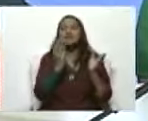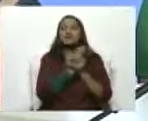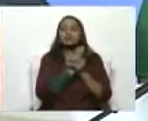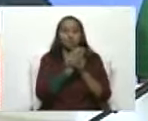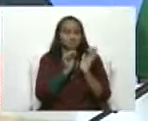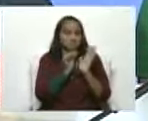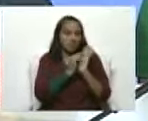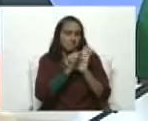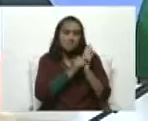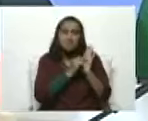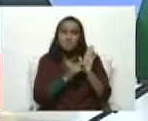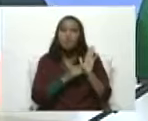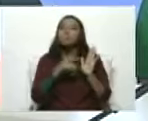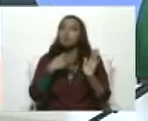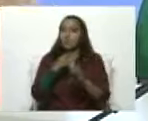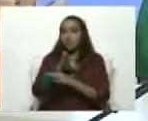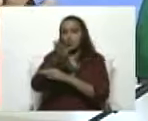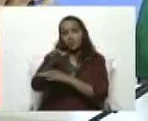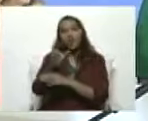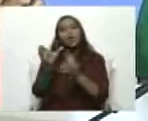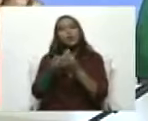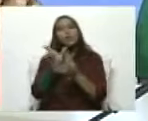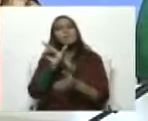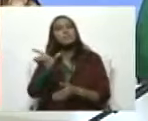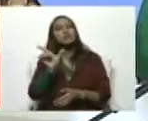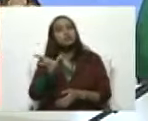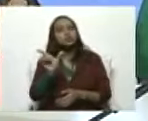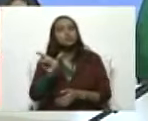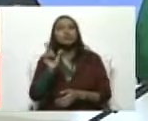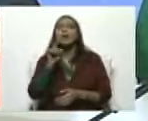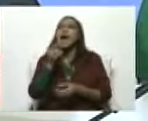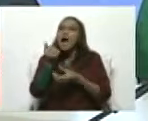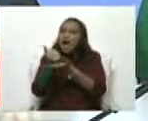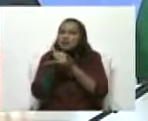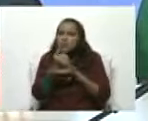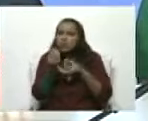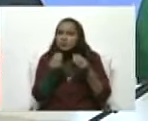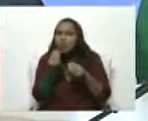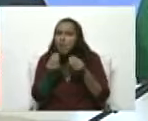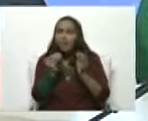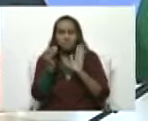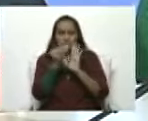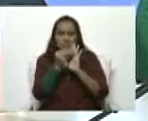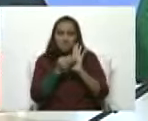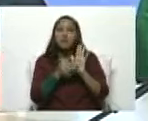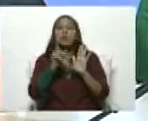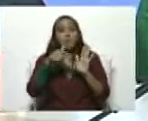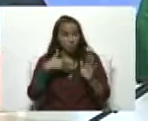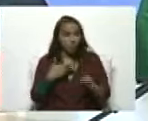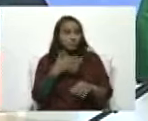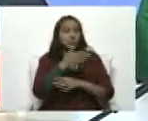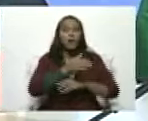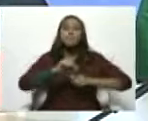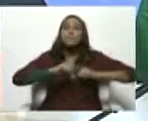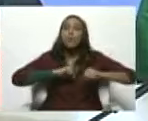casas del partido también, sin ningún tipo de cosa más de... En las casas de los movimientos también se va a